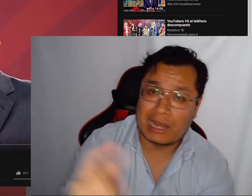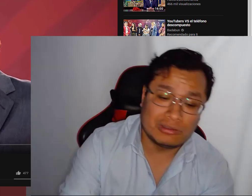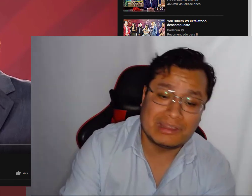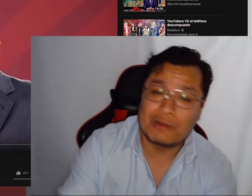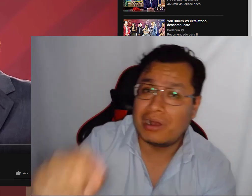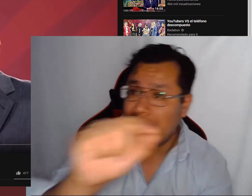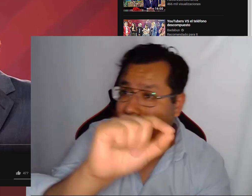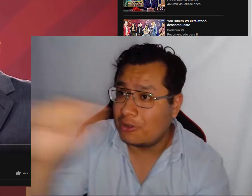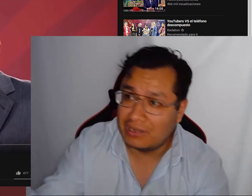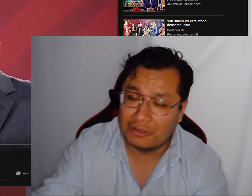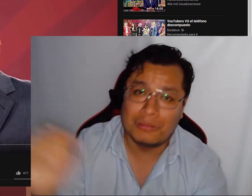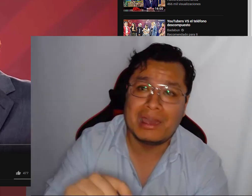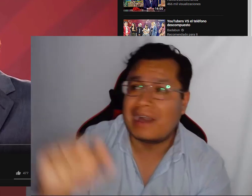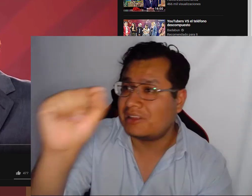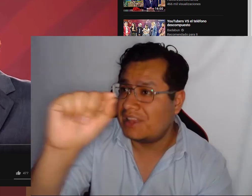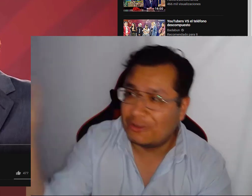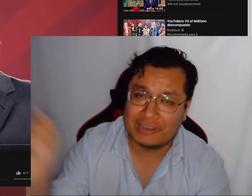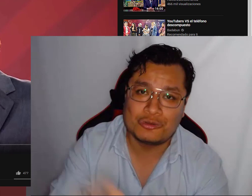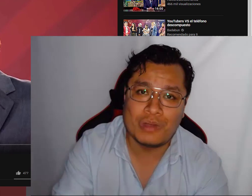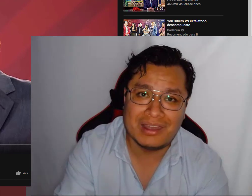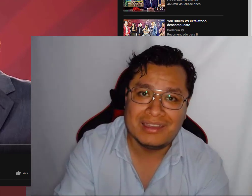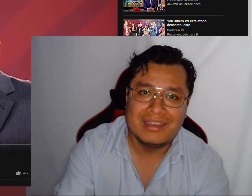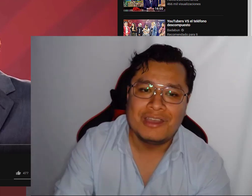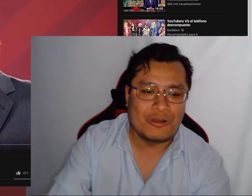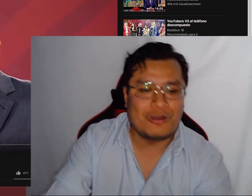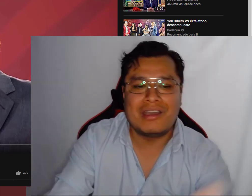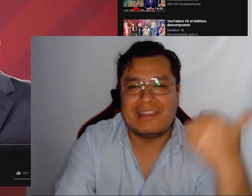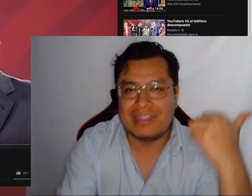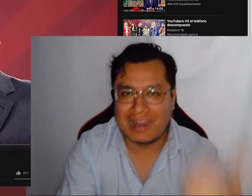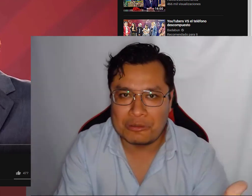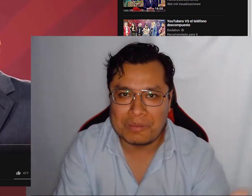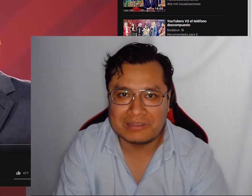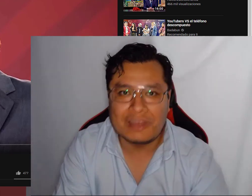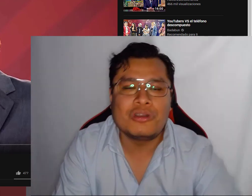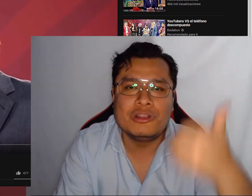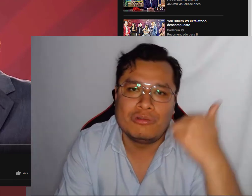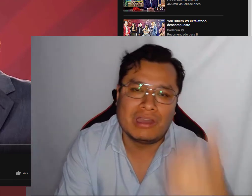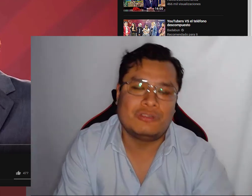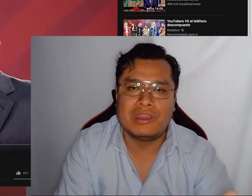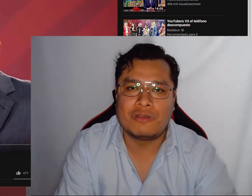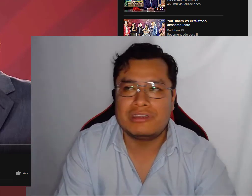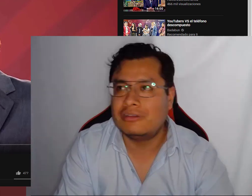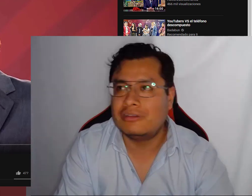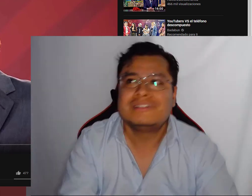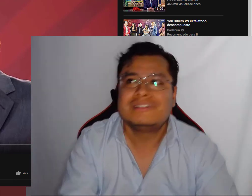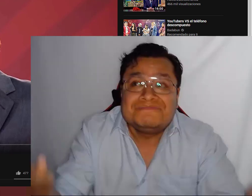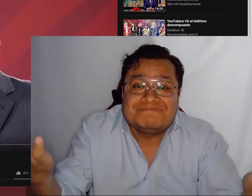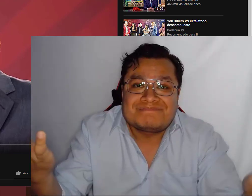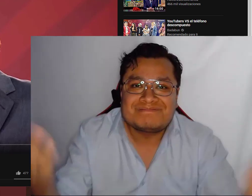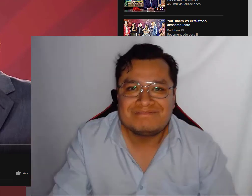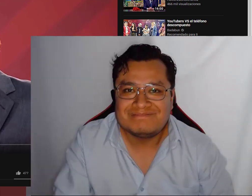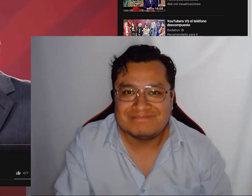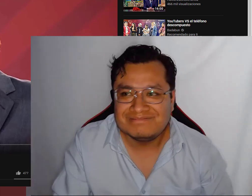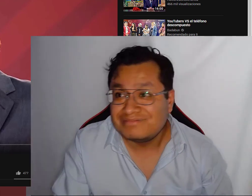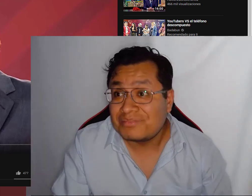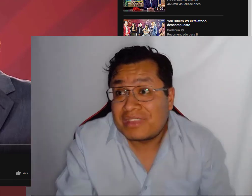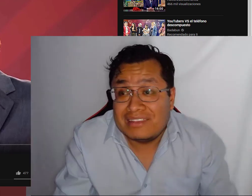la entregó cita el cual y viene con el nombre hasta de la otra escuela o edad el año pasado y nunca hizo adecuaciones